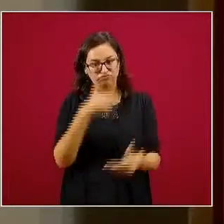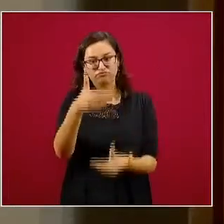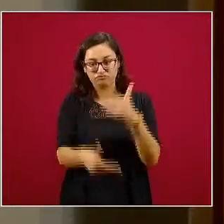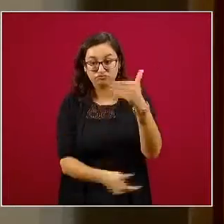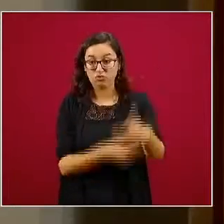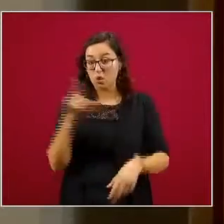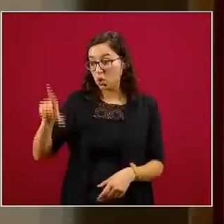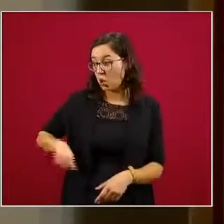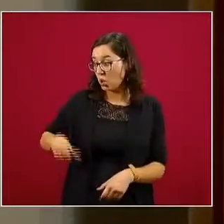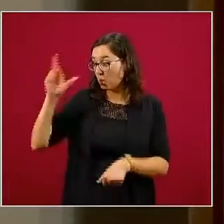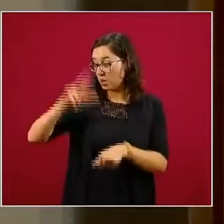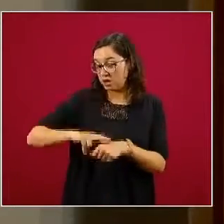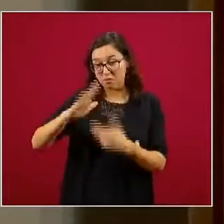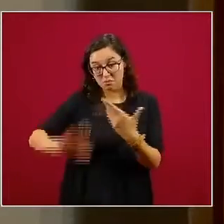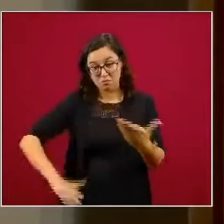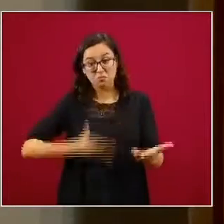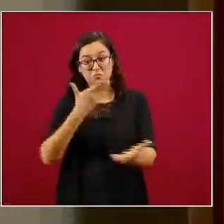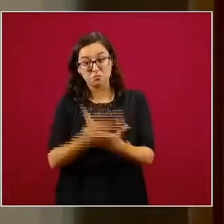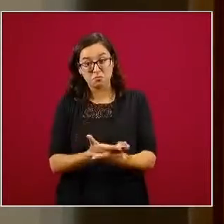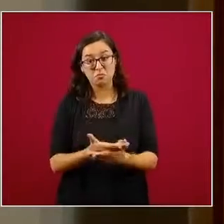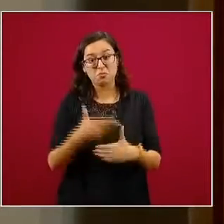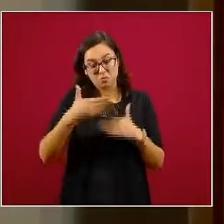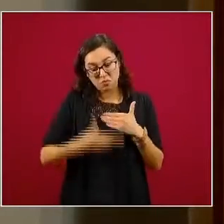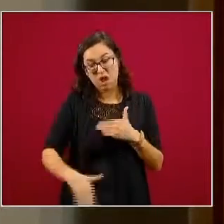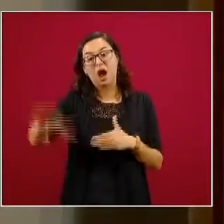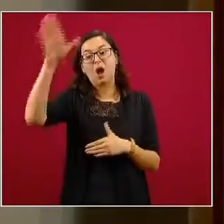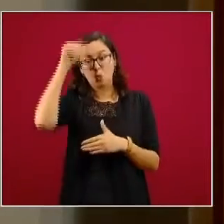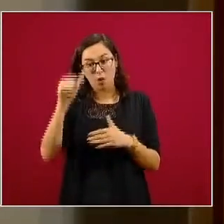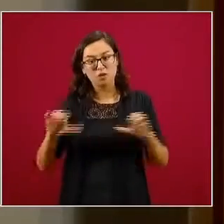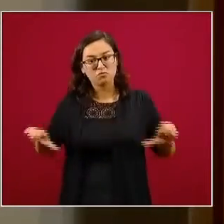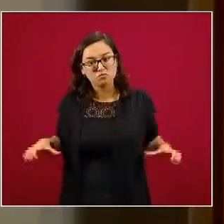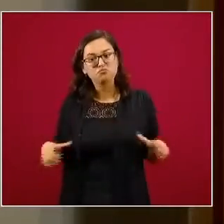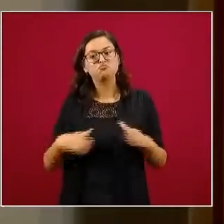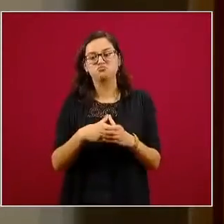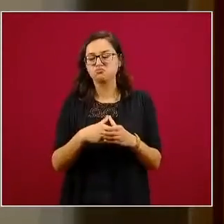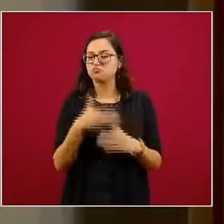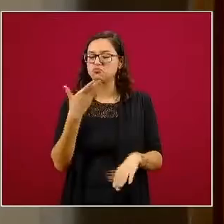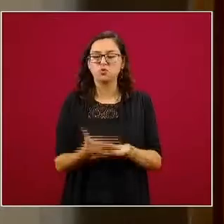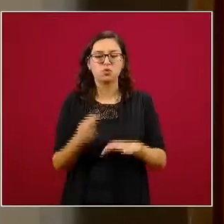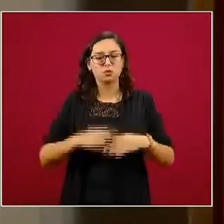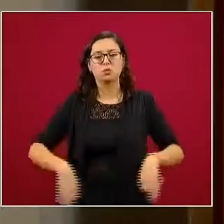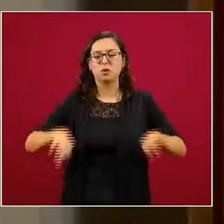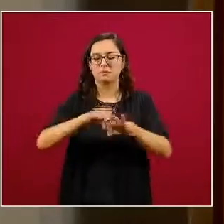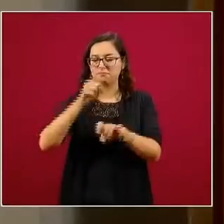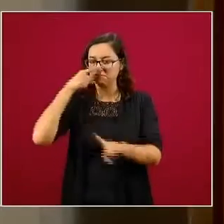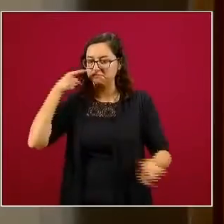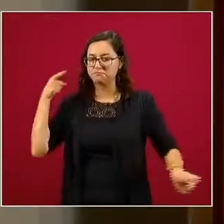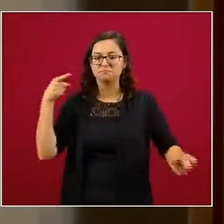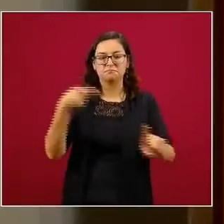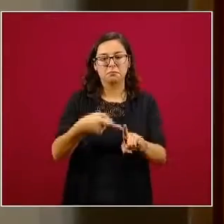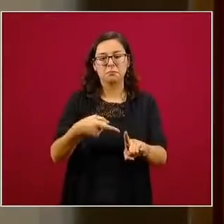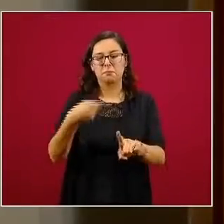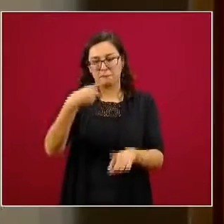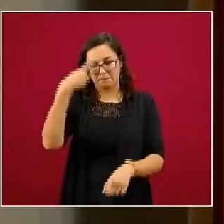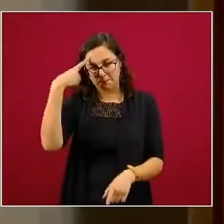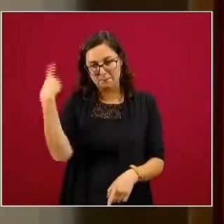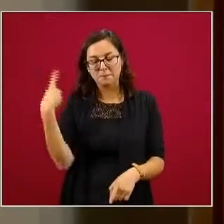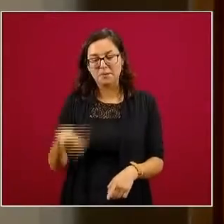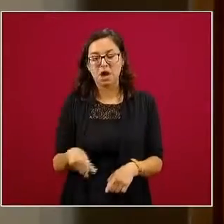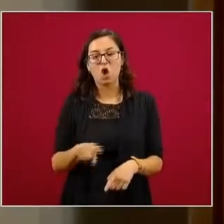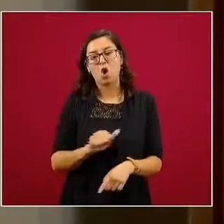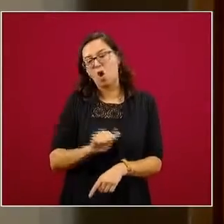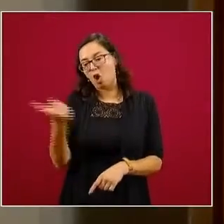es el acompañamiento de la Jornada Nacional de la Sana Distancia y el apoyo directo a las autoridades